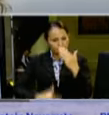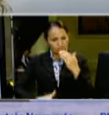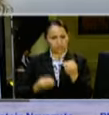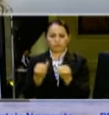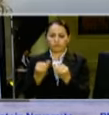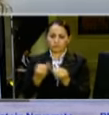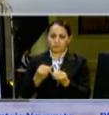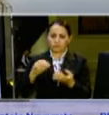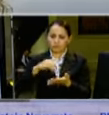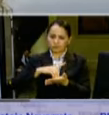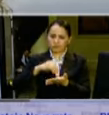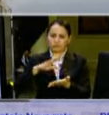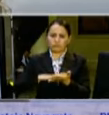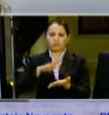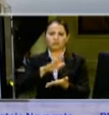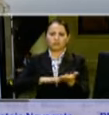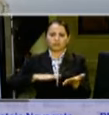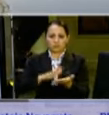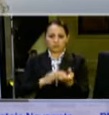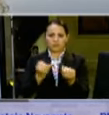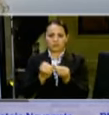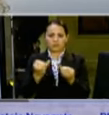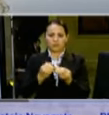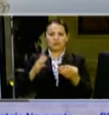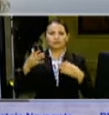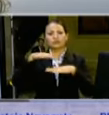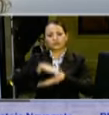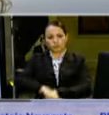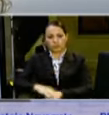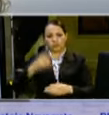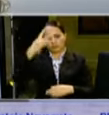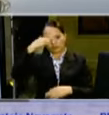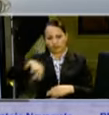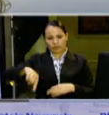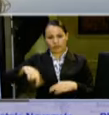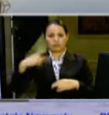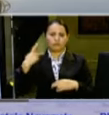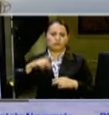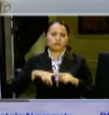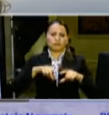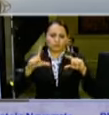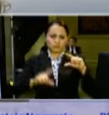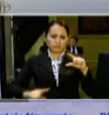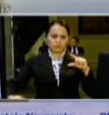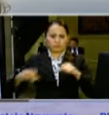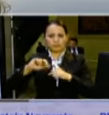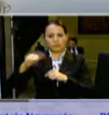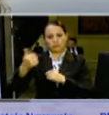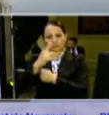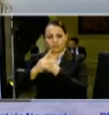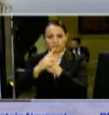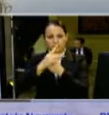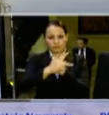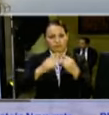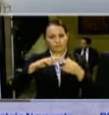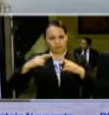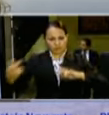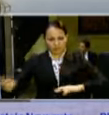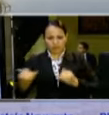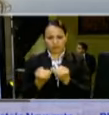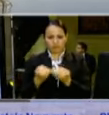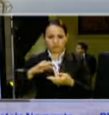trabajo relacionados con la política exterior de México, historia de las relaciones internacionales de México,